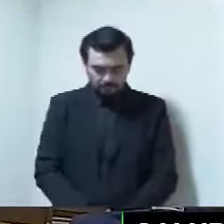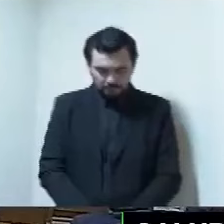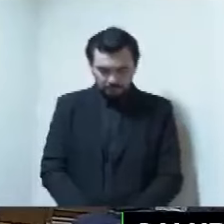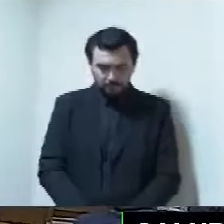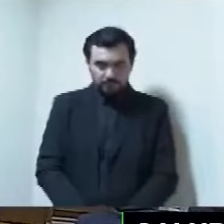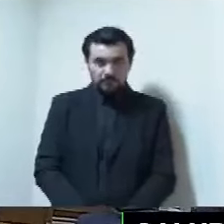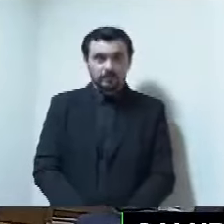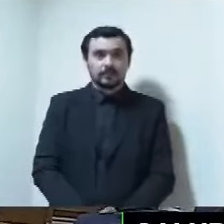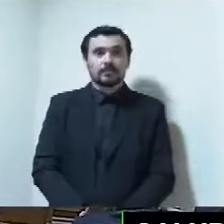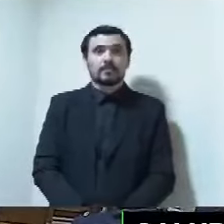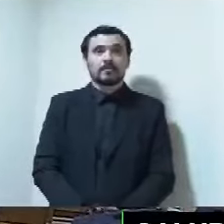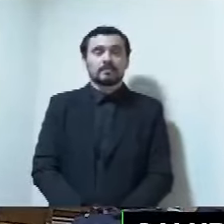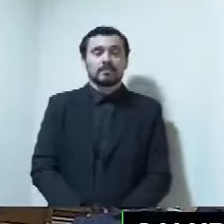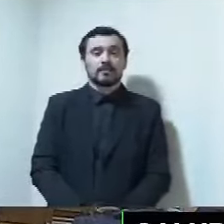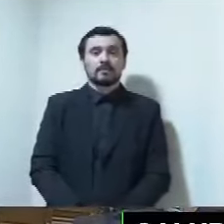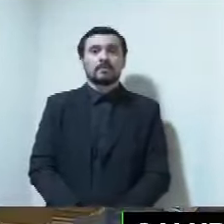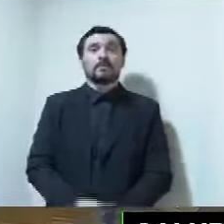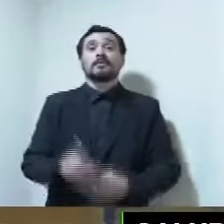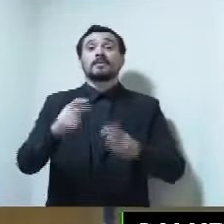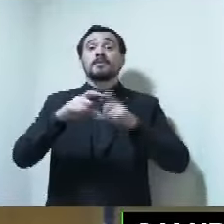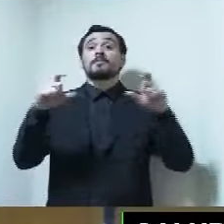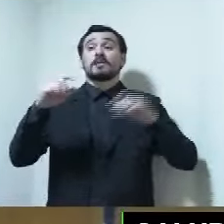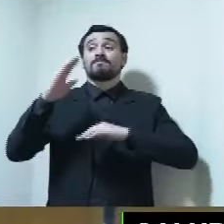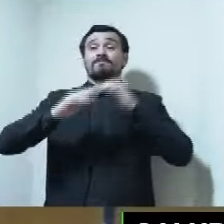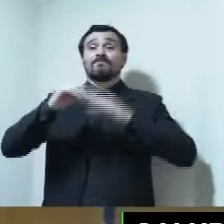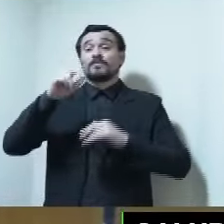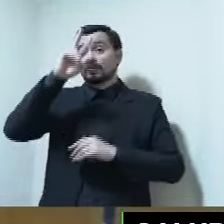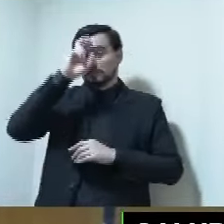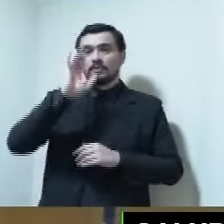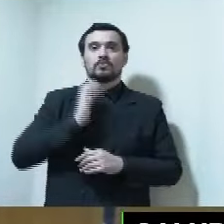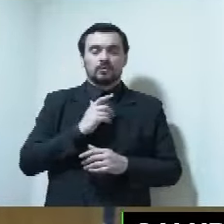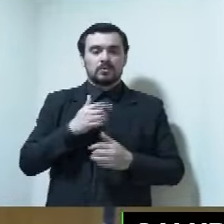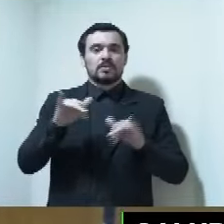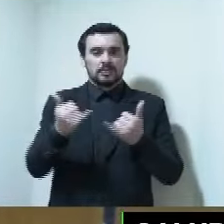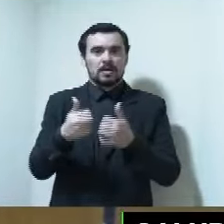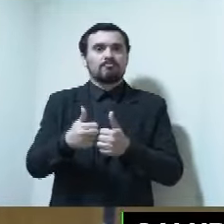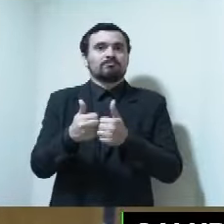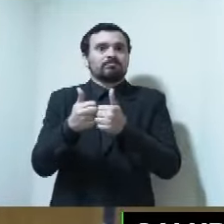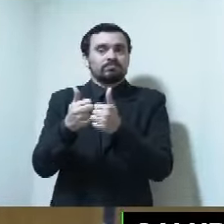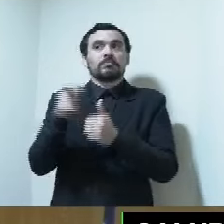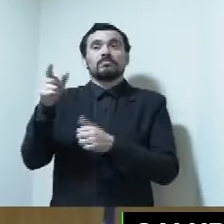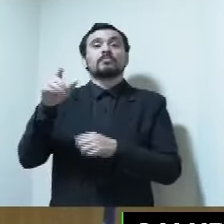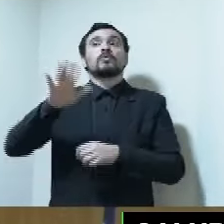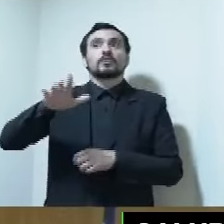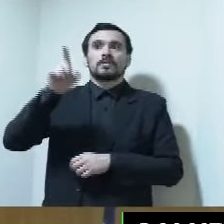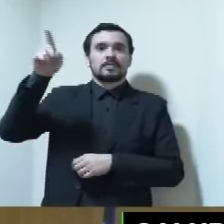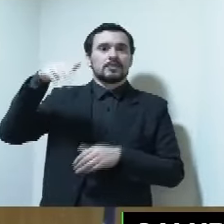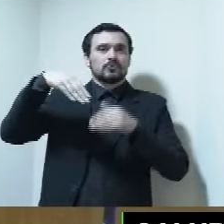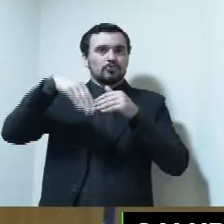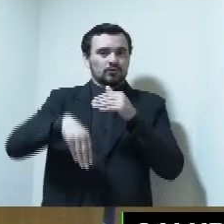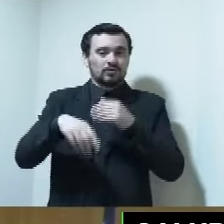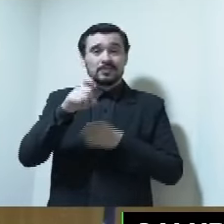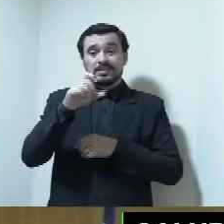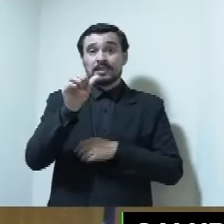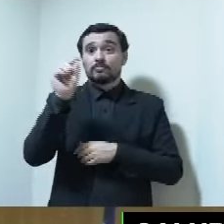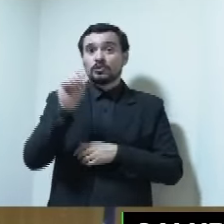En materia de infraestructura hospitalaria, estamos avanzando en la construcción del Gran Hospital del Sur con un 76%